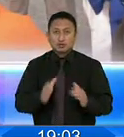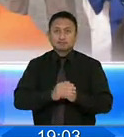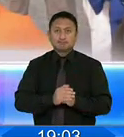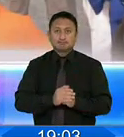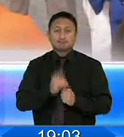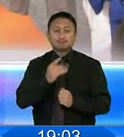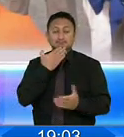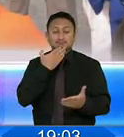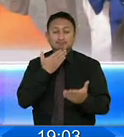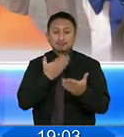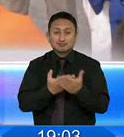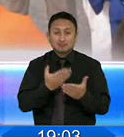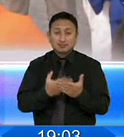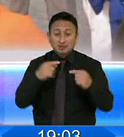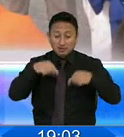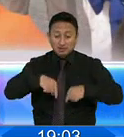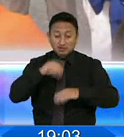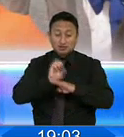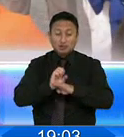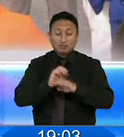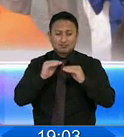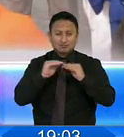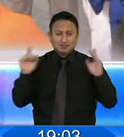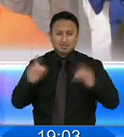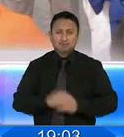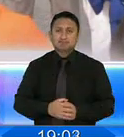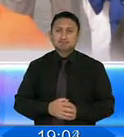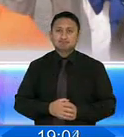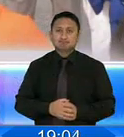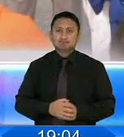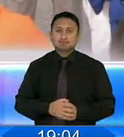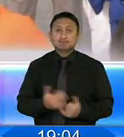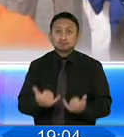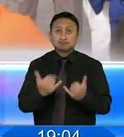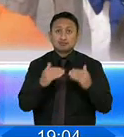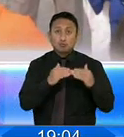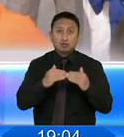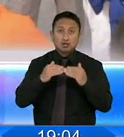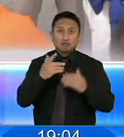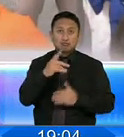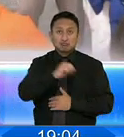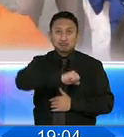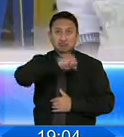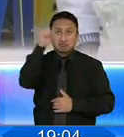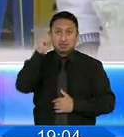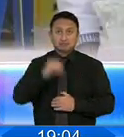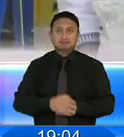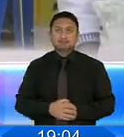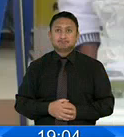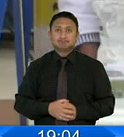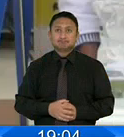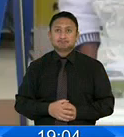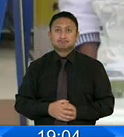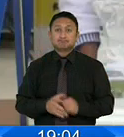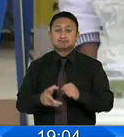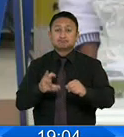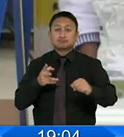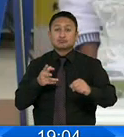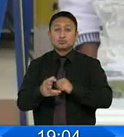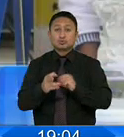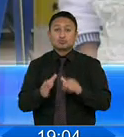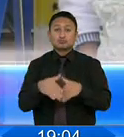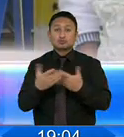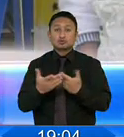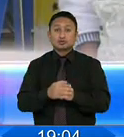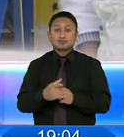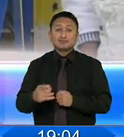ser parte de este Ecuador diverso y que gane la democracia al final de la jornada. La inauguración se desarrolló en el Centro de